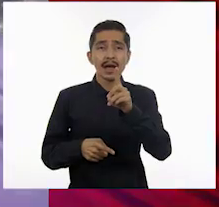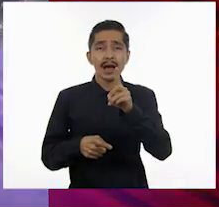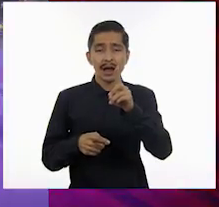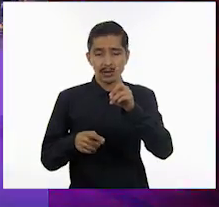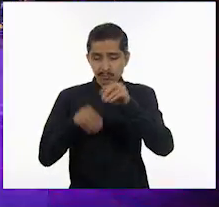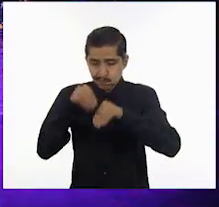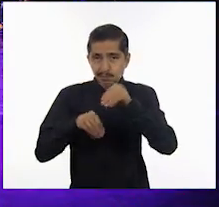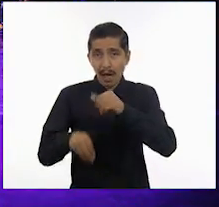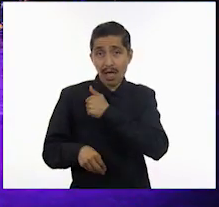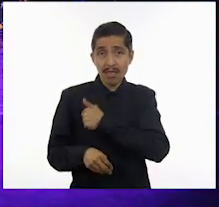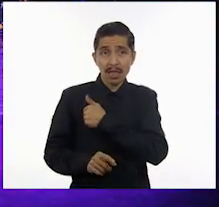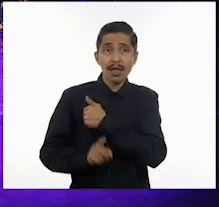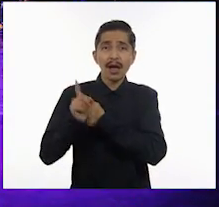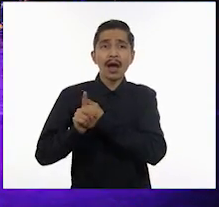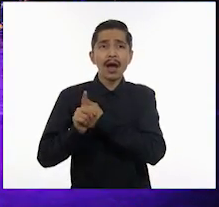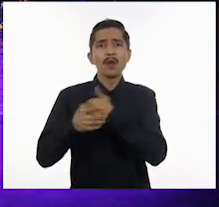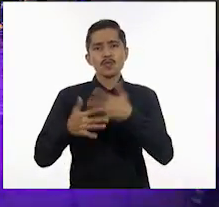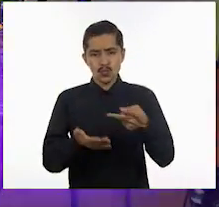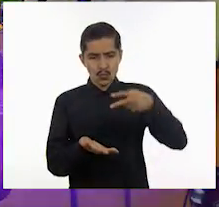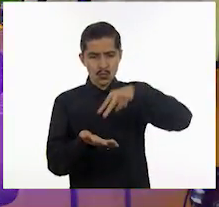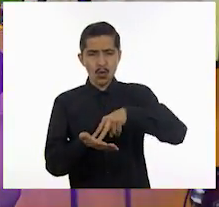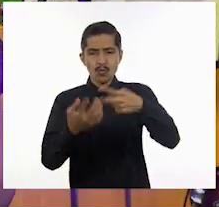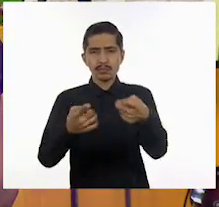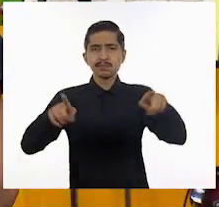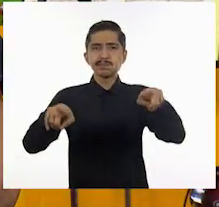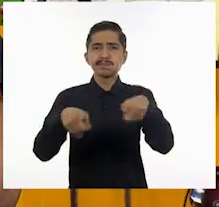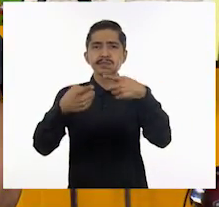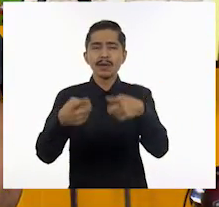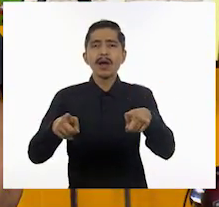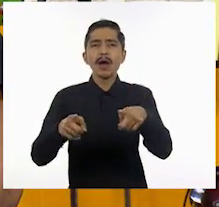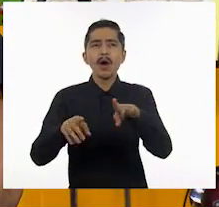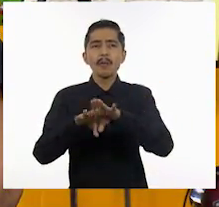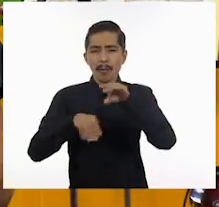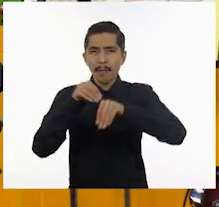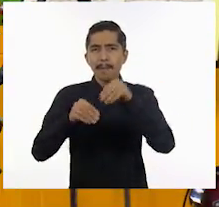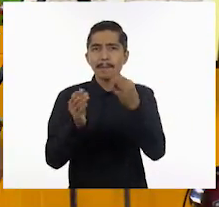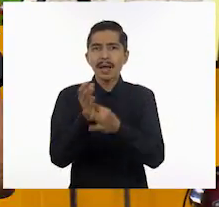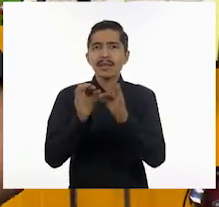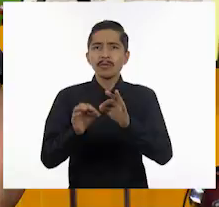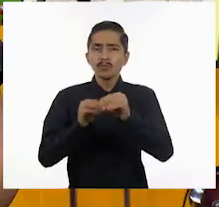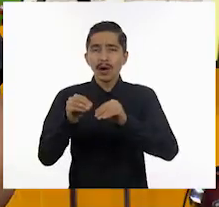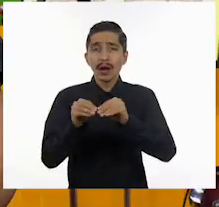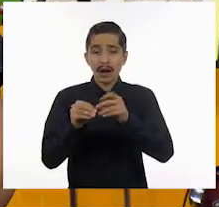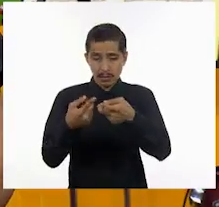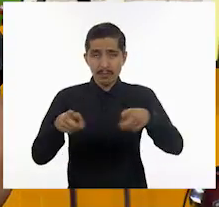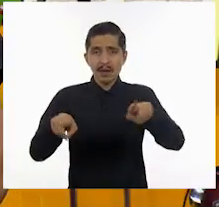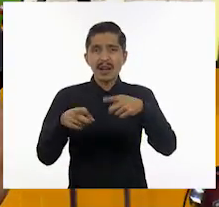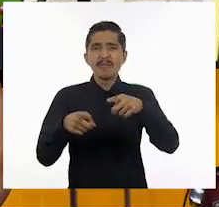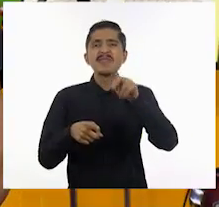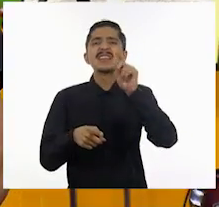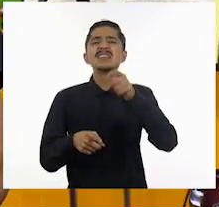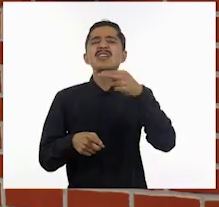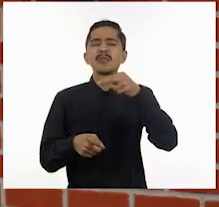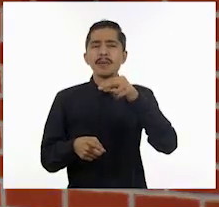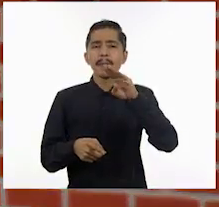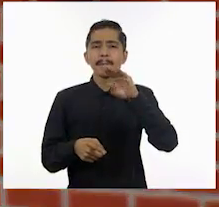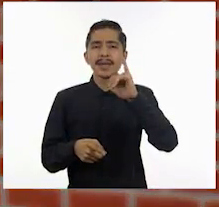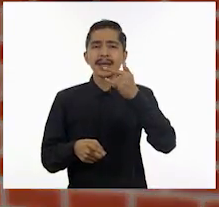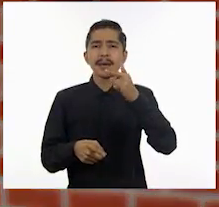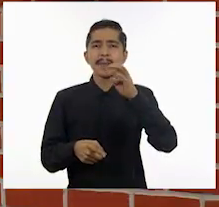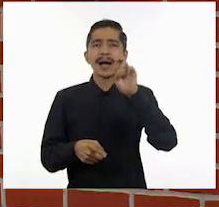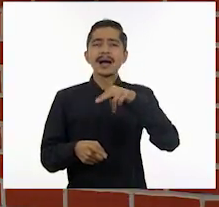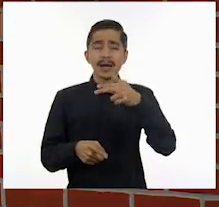y está hecha por una gran orquesta con instrumentos de metal? Este tipo de bandas se llama Big Band.